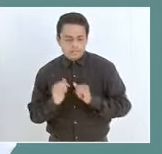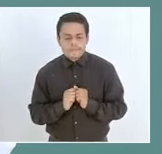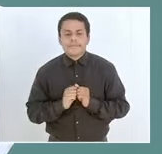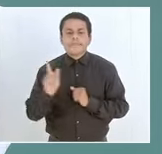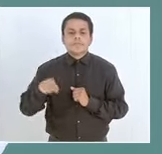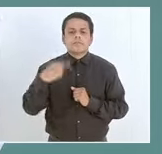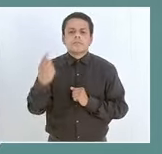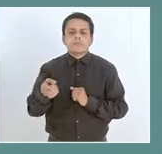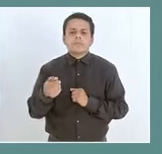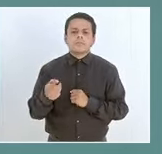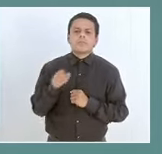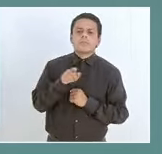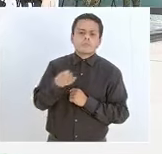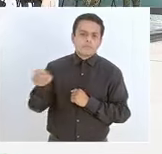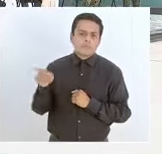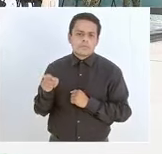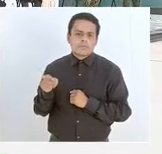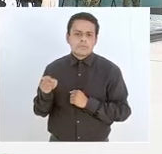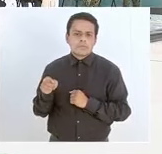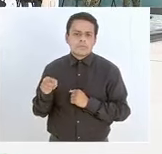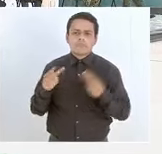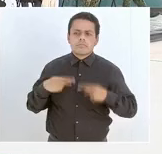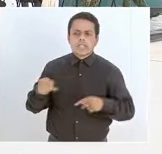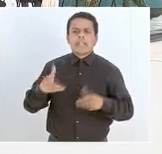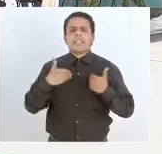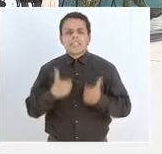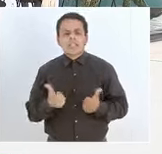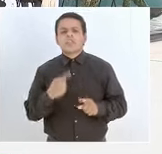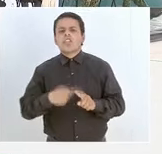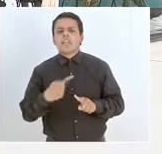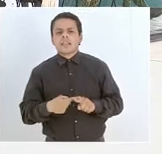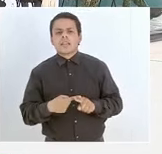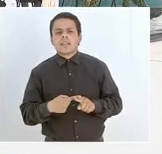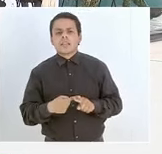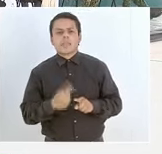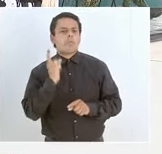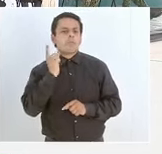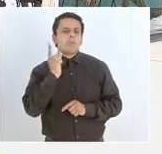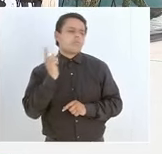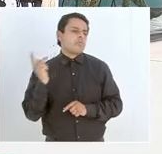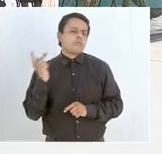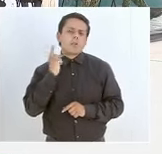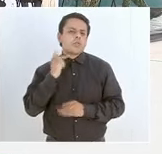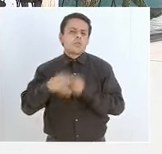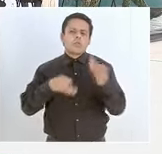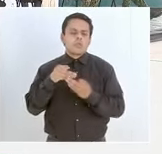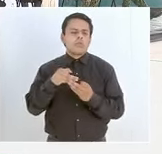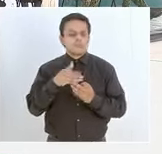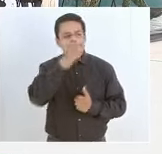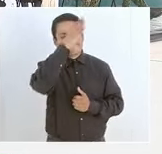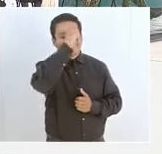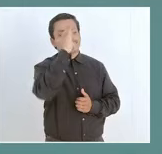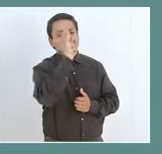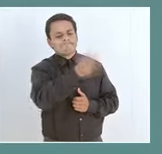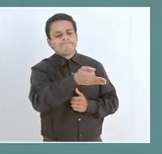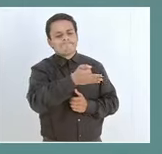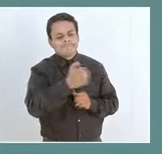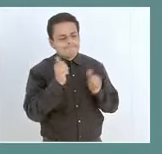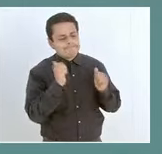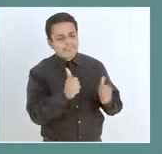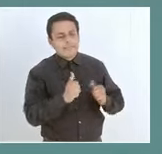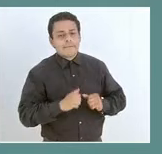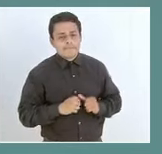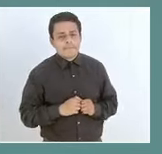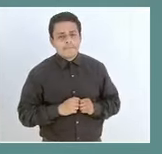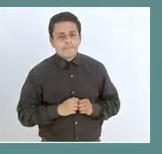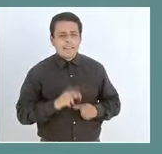Afortunadamente lo entendieron bien todas las fuerzas políticas. Y la reforma